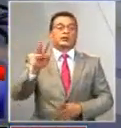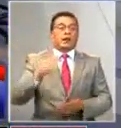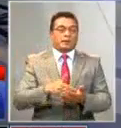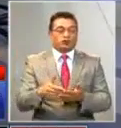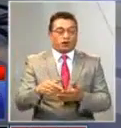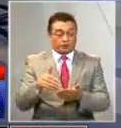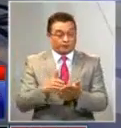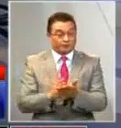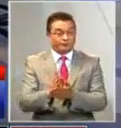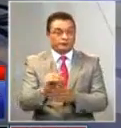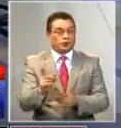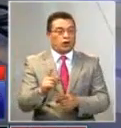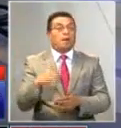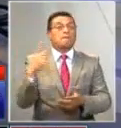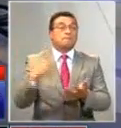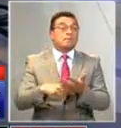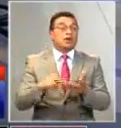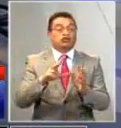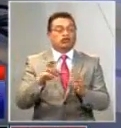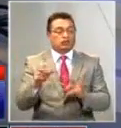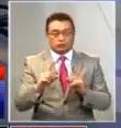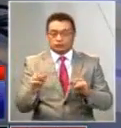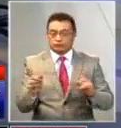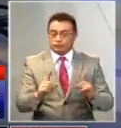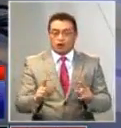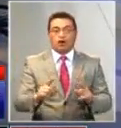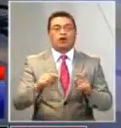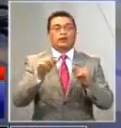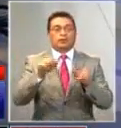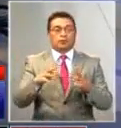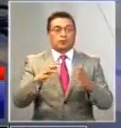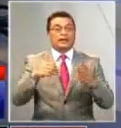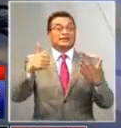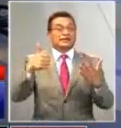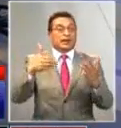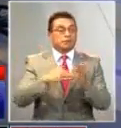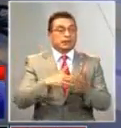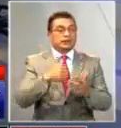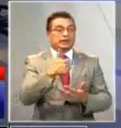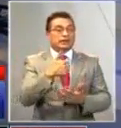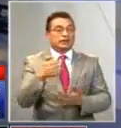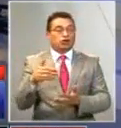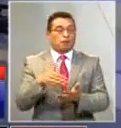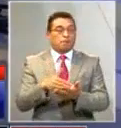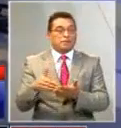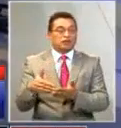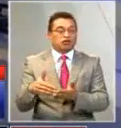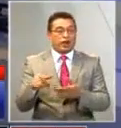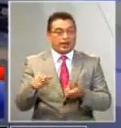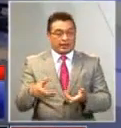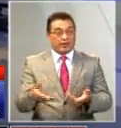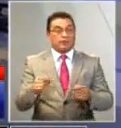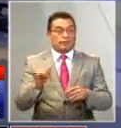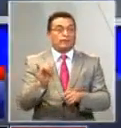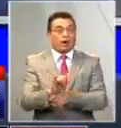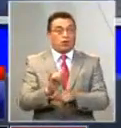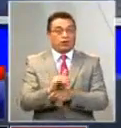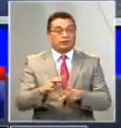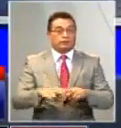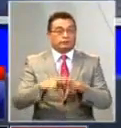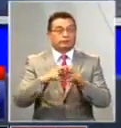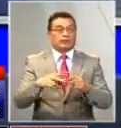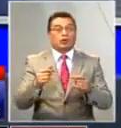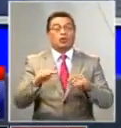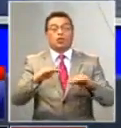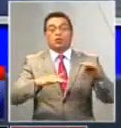al principio, ni 1.800 como se habló en un momento, sino que estamos en los 6.600 millones de pesos que constituiría este fraude. Si hacemos la comparación